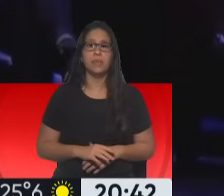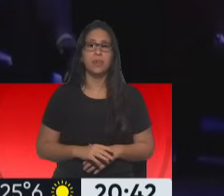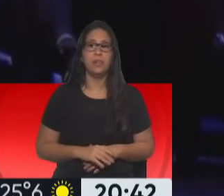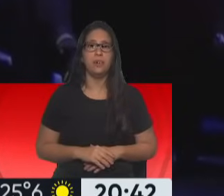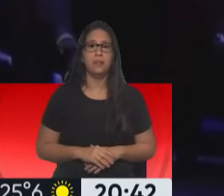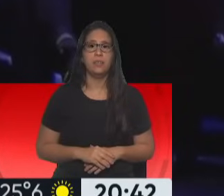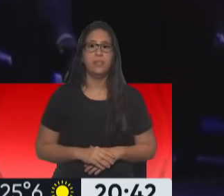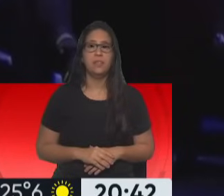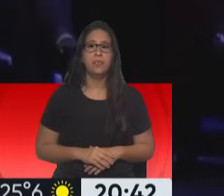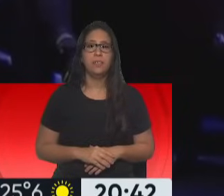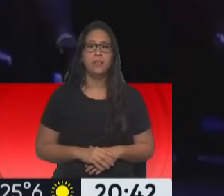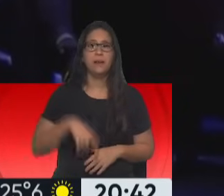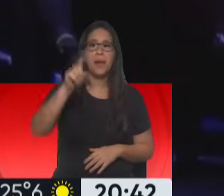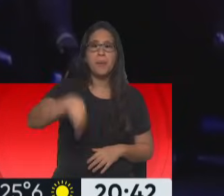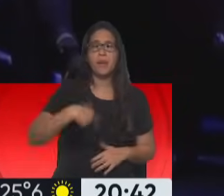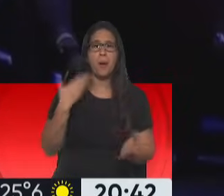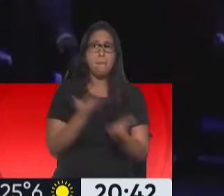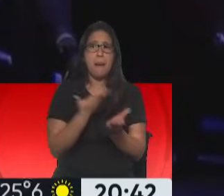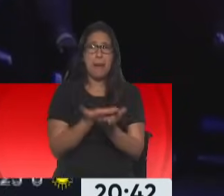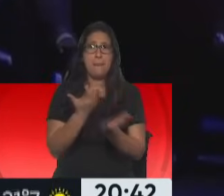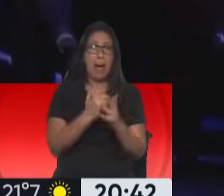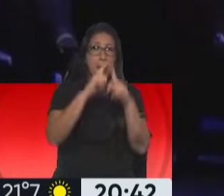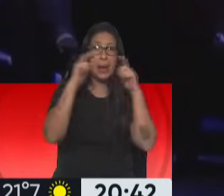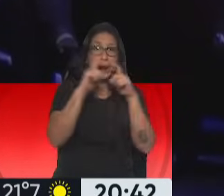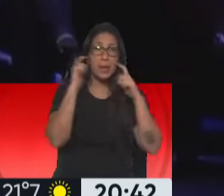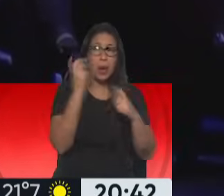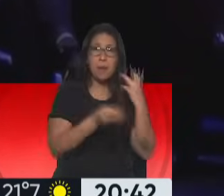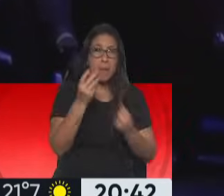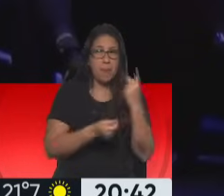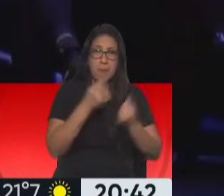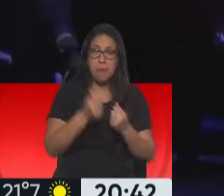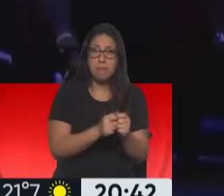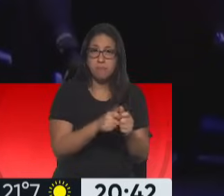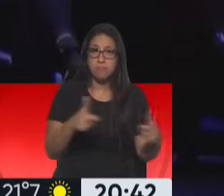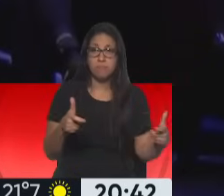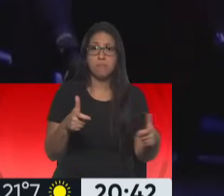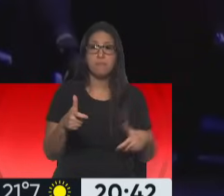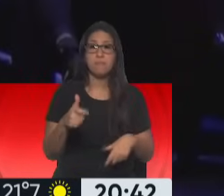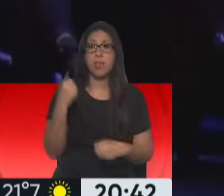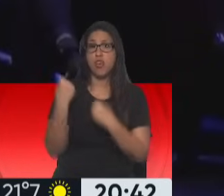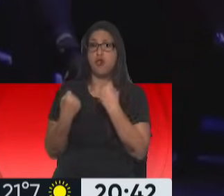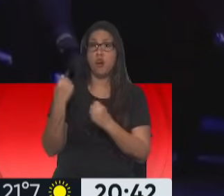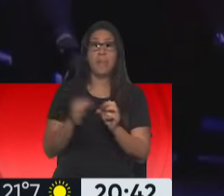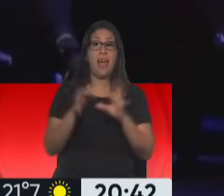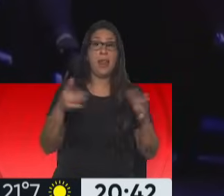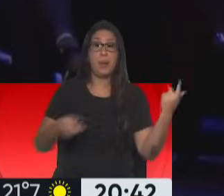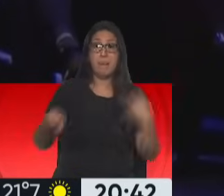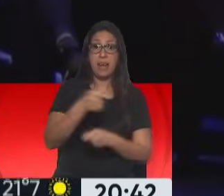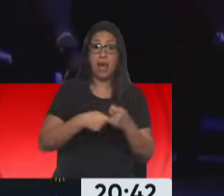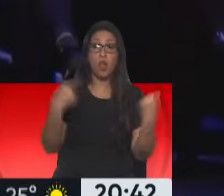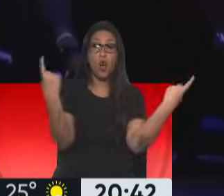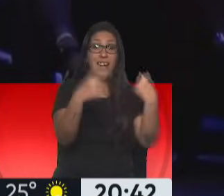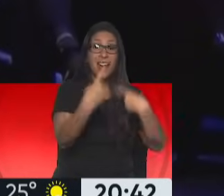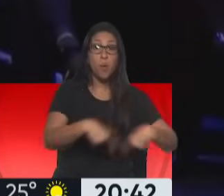Naturalmente, aumentó fuertemente la demanda de barbijos. En una economía de libre mercado, los recursos se